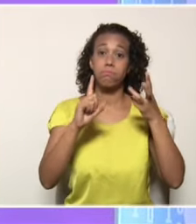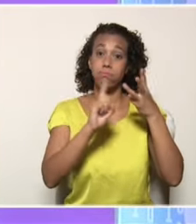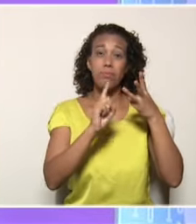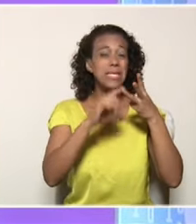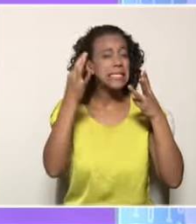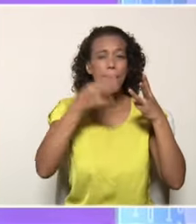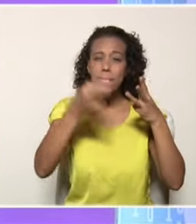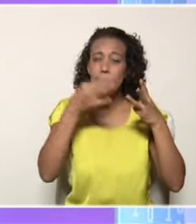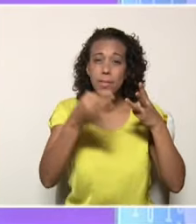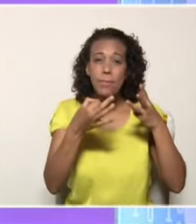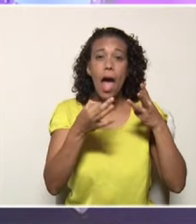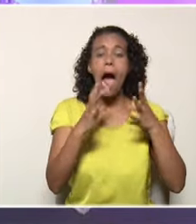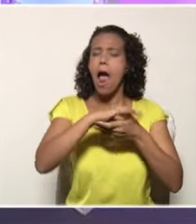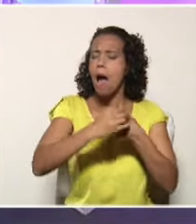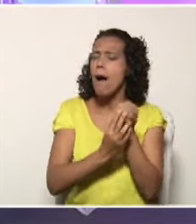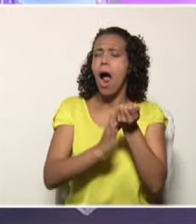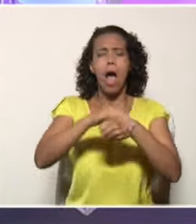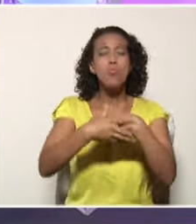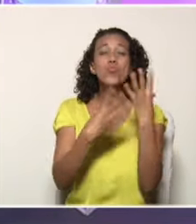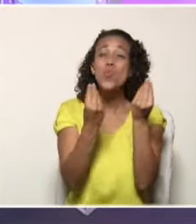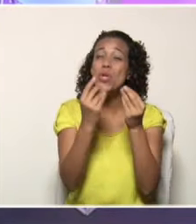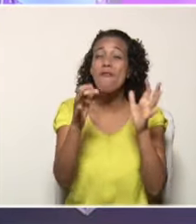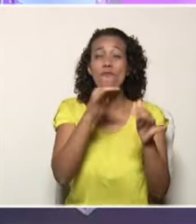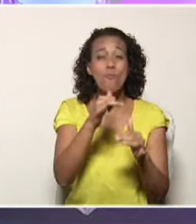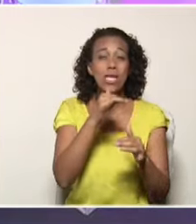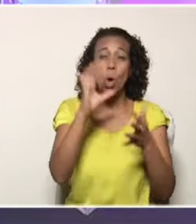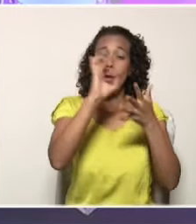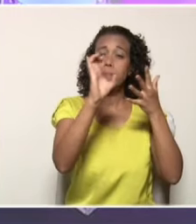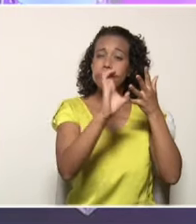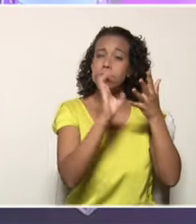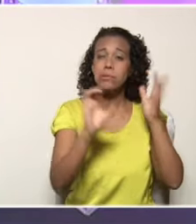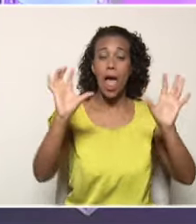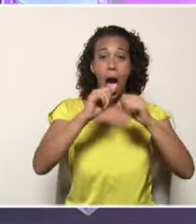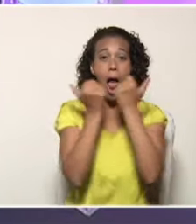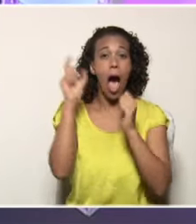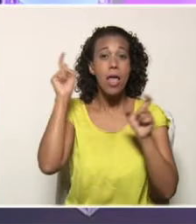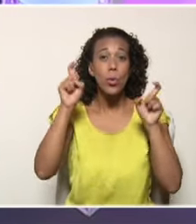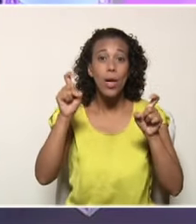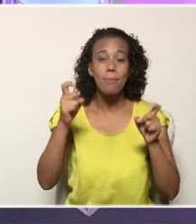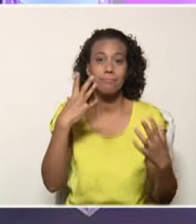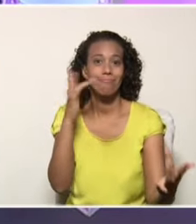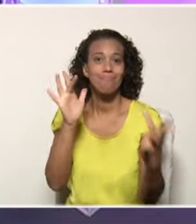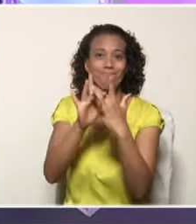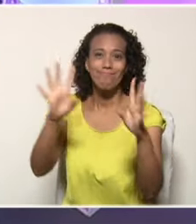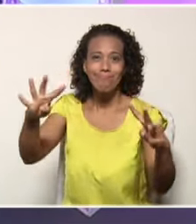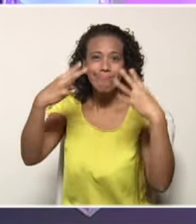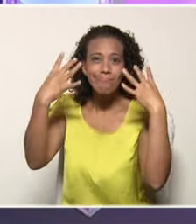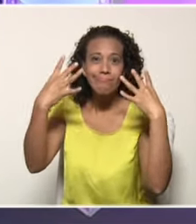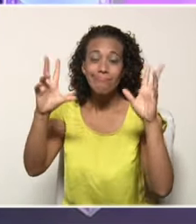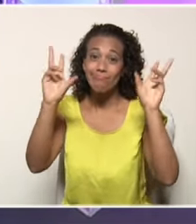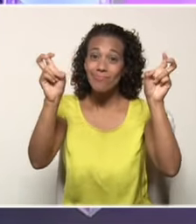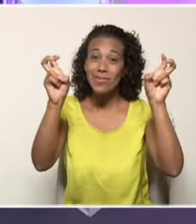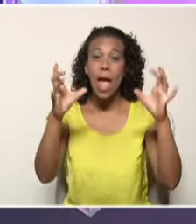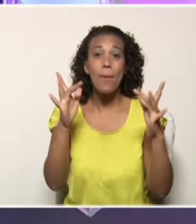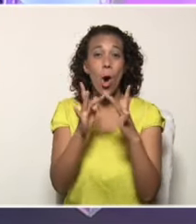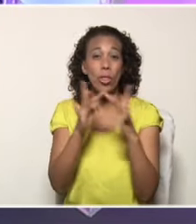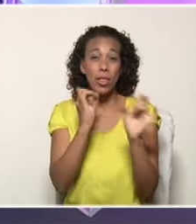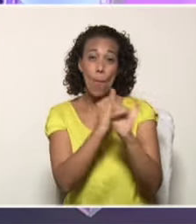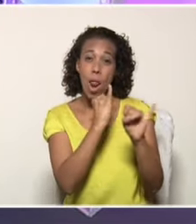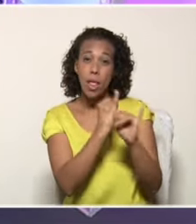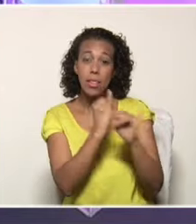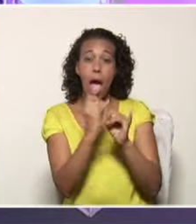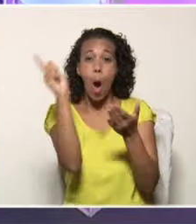otra vez. Es muchísimo el contenido que tenemos para ustedes, por eso les pedimos que se conecten con nosotros en nuestras redes sociales para que